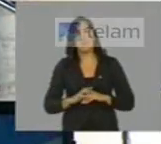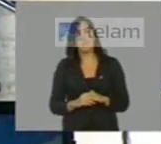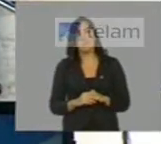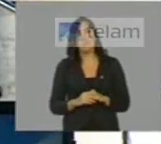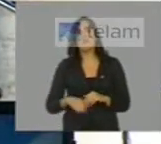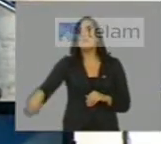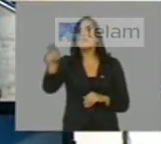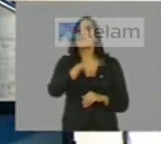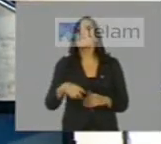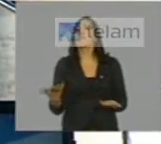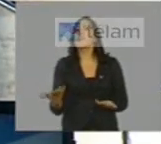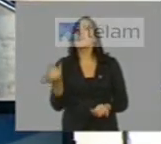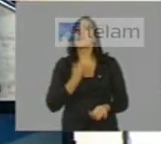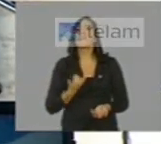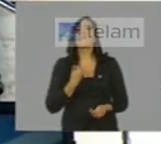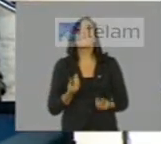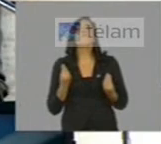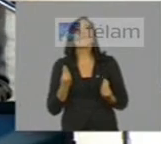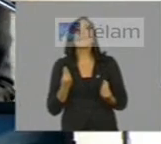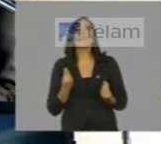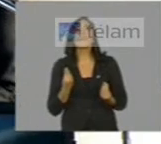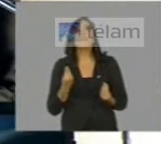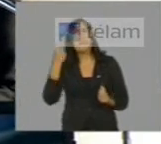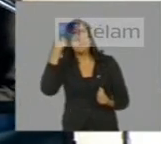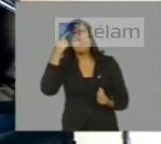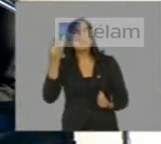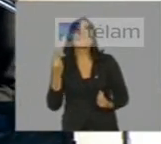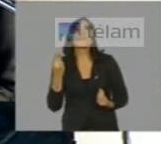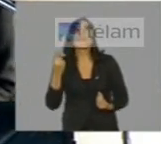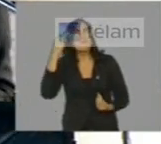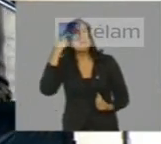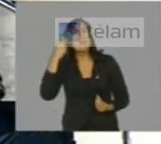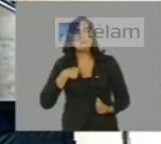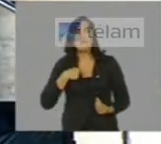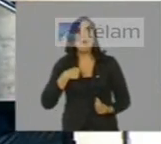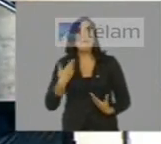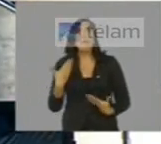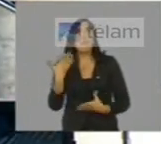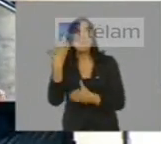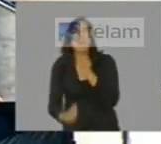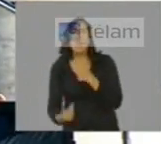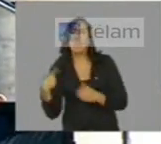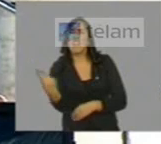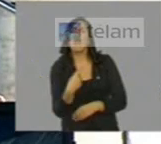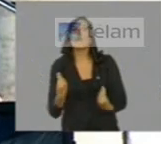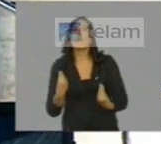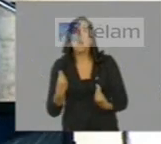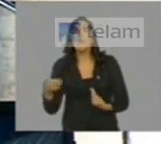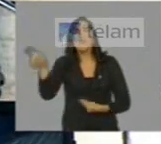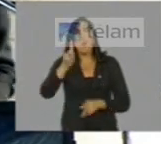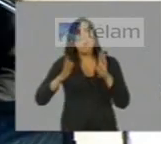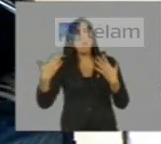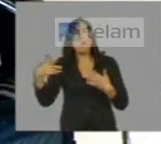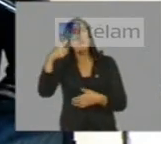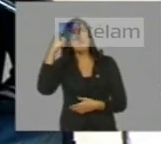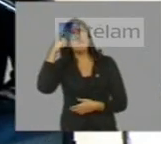ustedes me dirán por qué hablamos de cometer errores y por qué cualquiera tiene el derecho a preguntarse, bueno, si